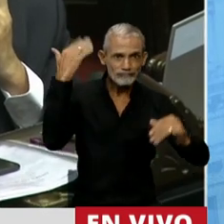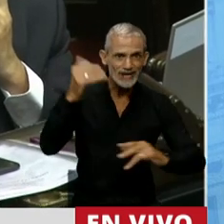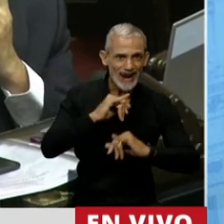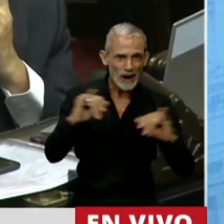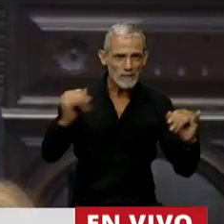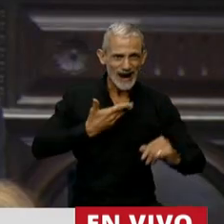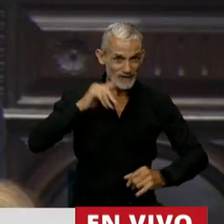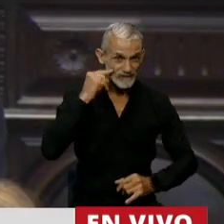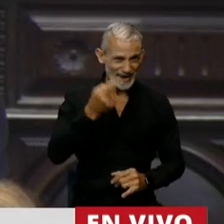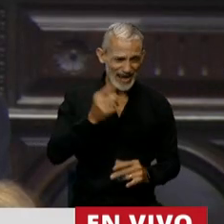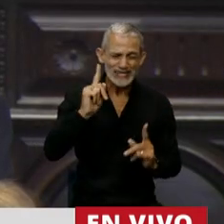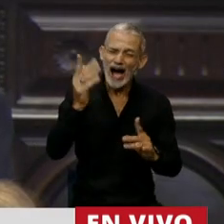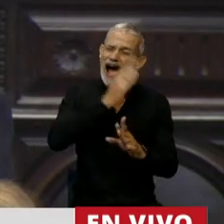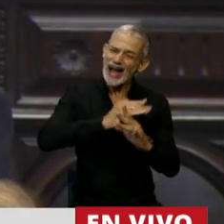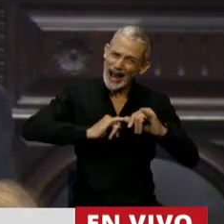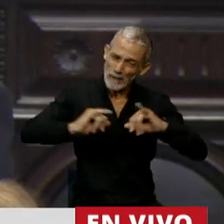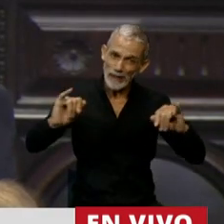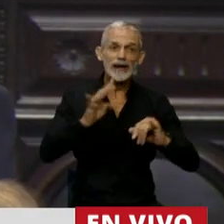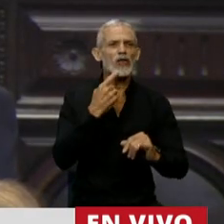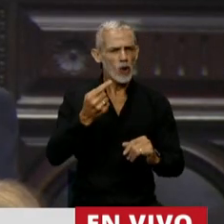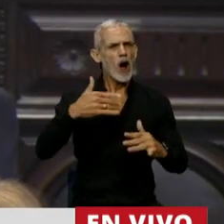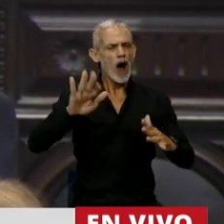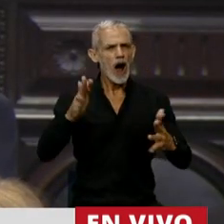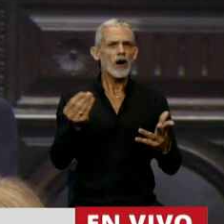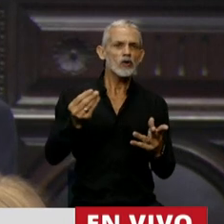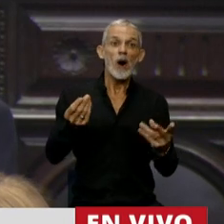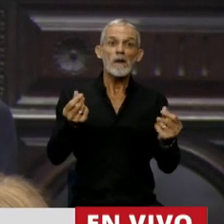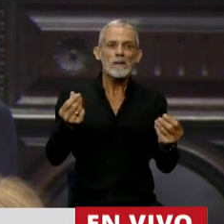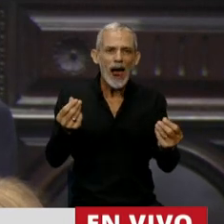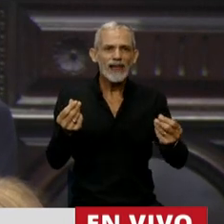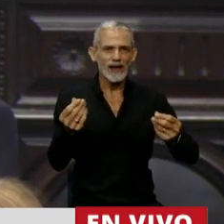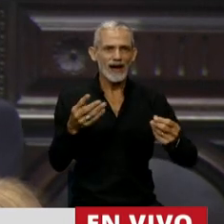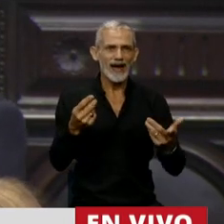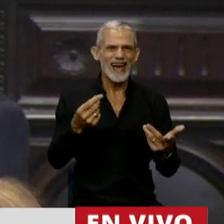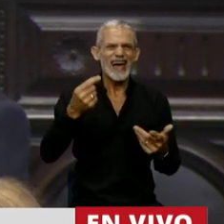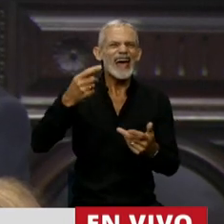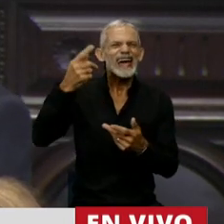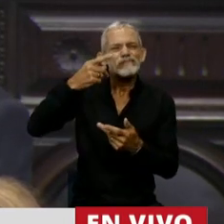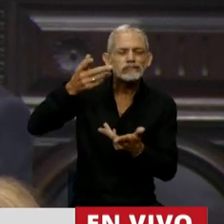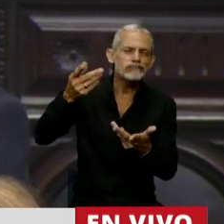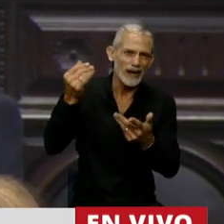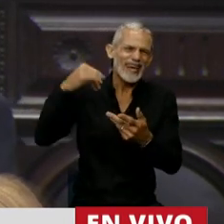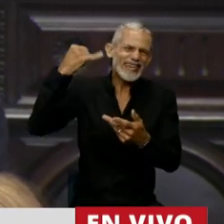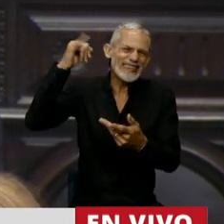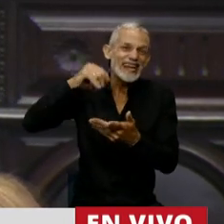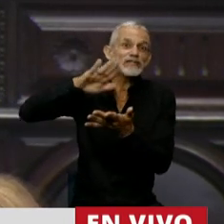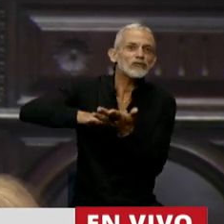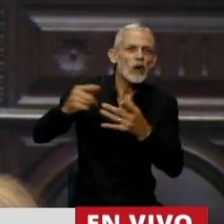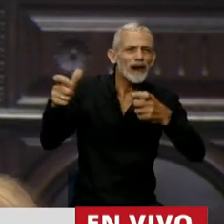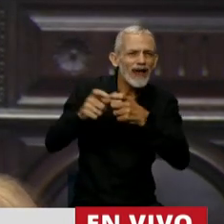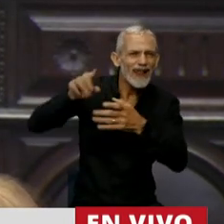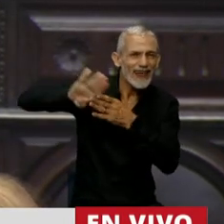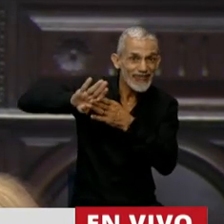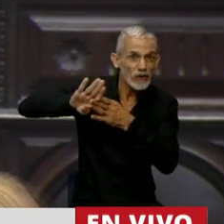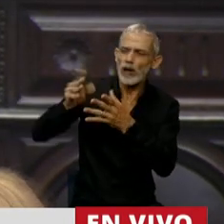el presidente Fernández que iba a usar todo el dinero que se pagaba en intereses de las LELIC para pagárselo a